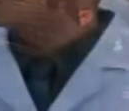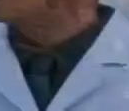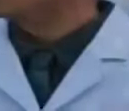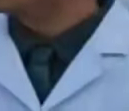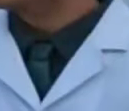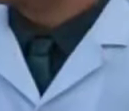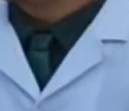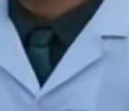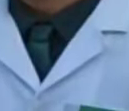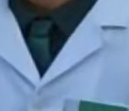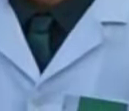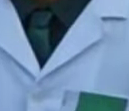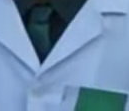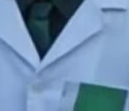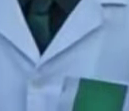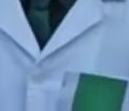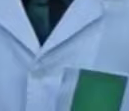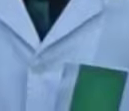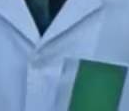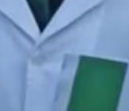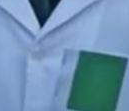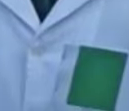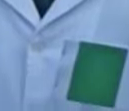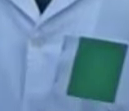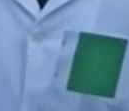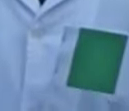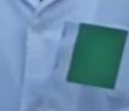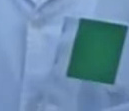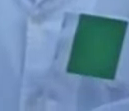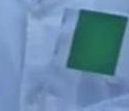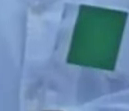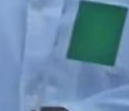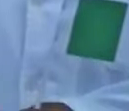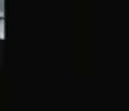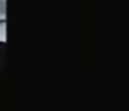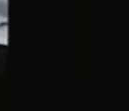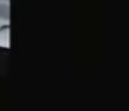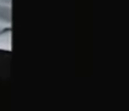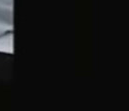todos en él acciones